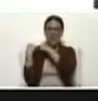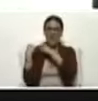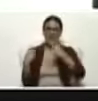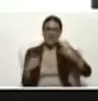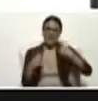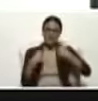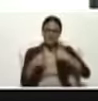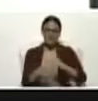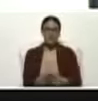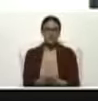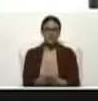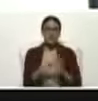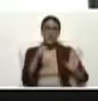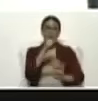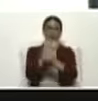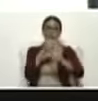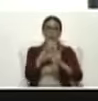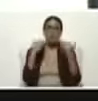escudo